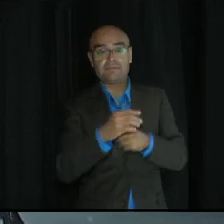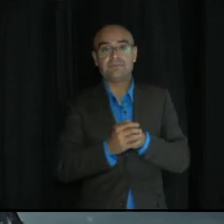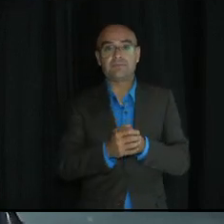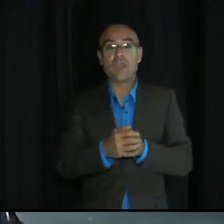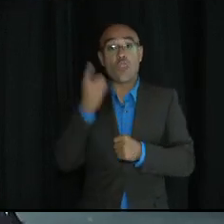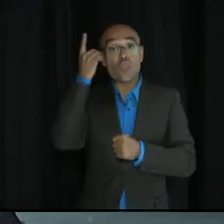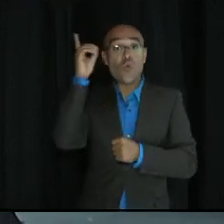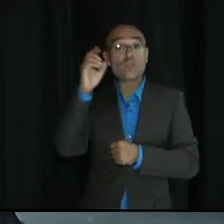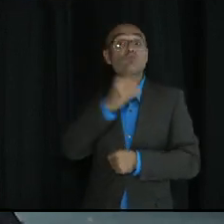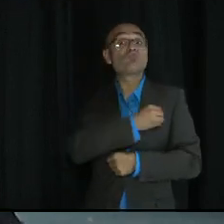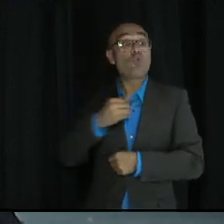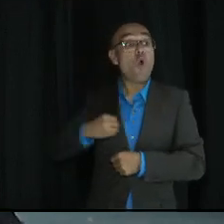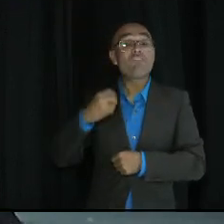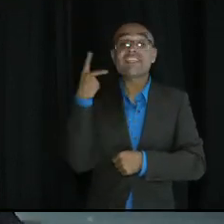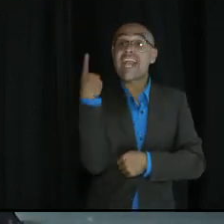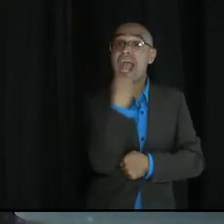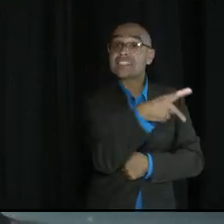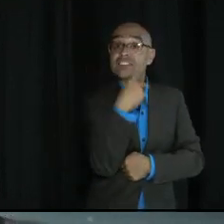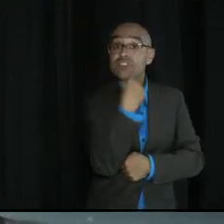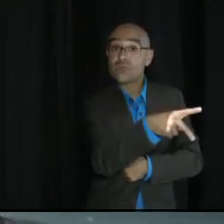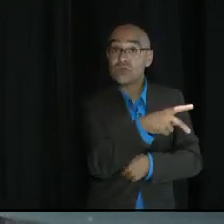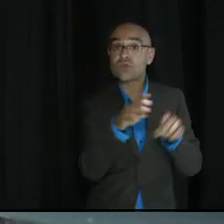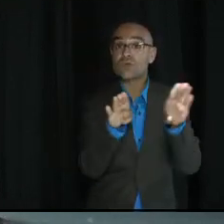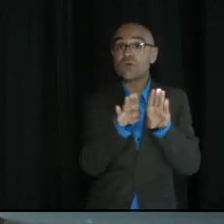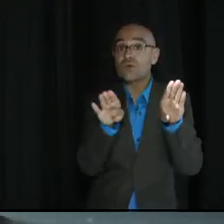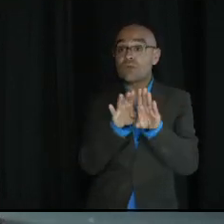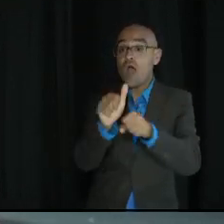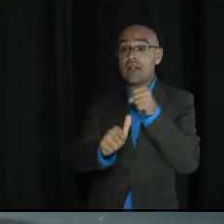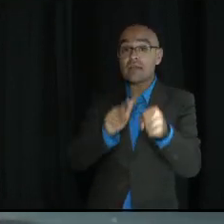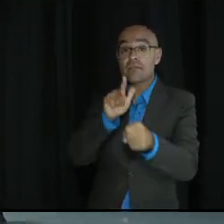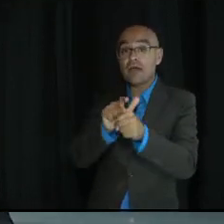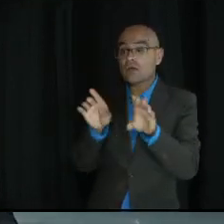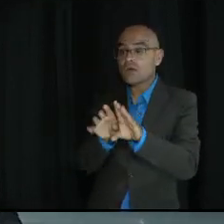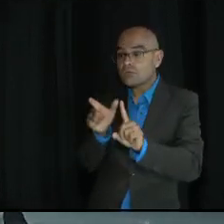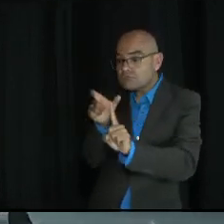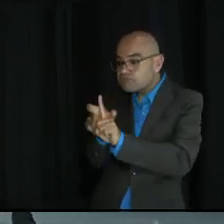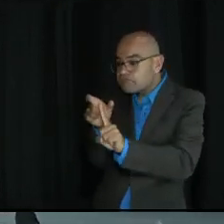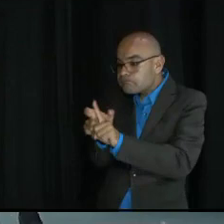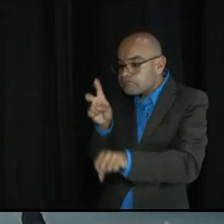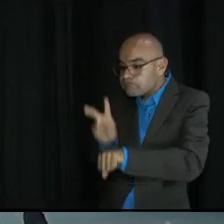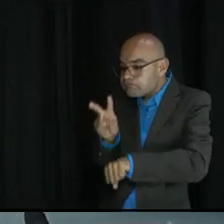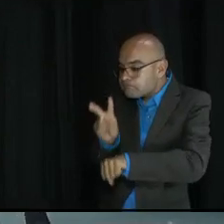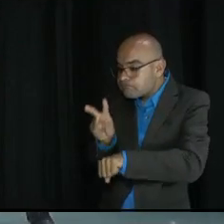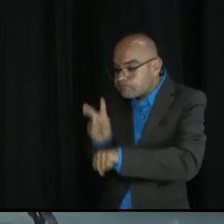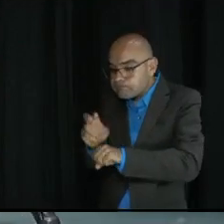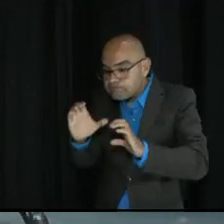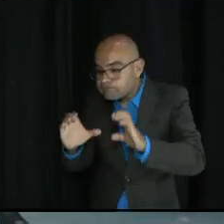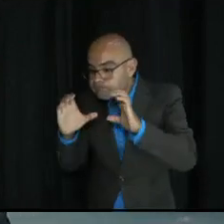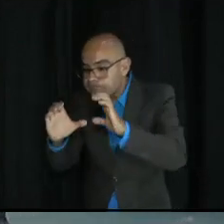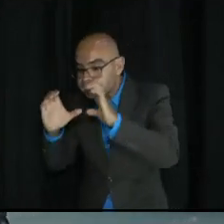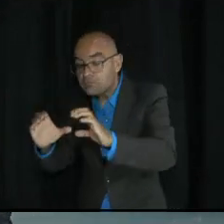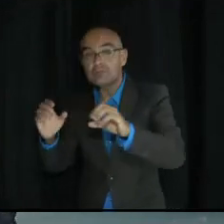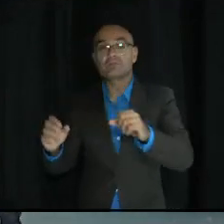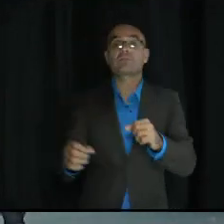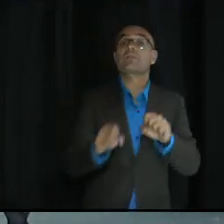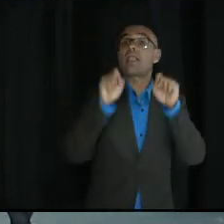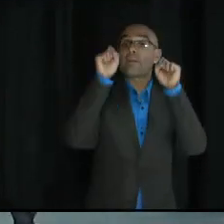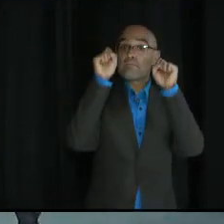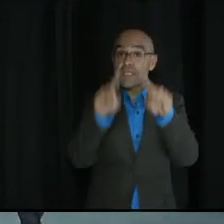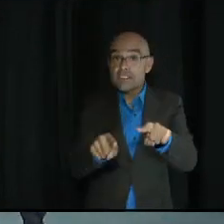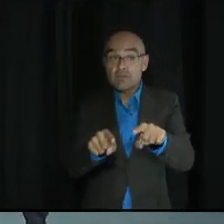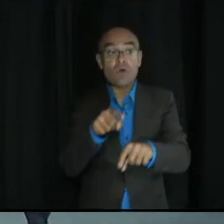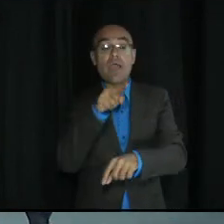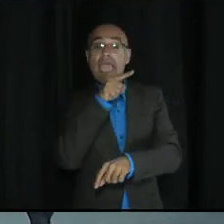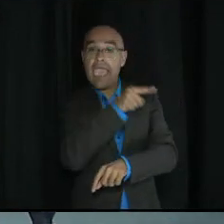obligación, en primero tenerlo bajo su estricta vigilancia y en segundo término, pues que debe de contar con las medidas